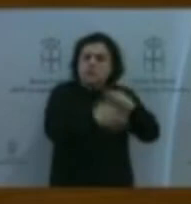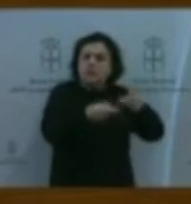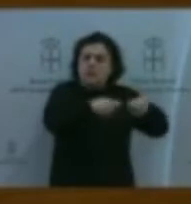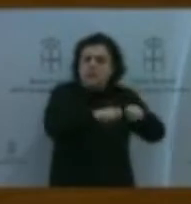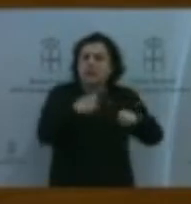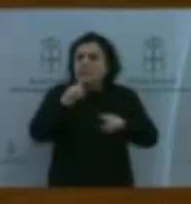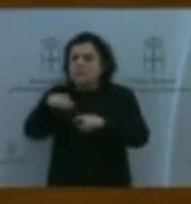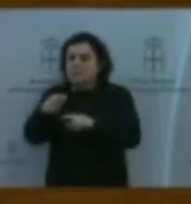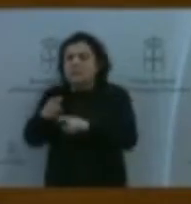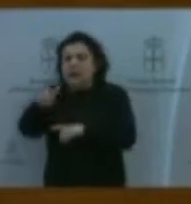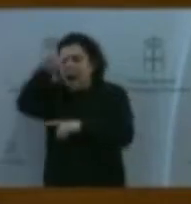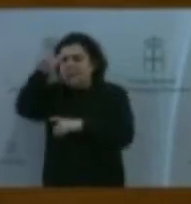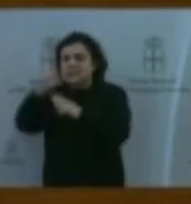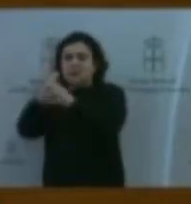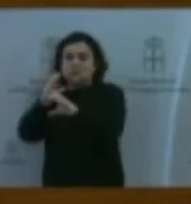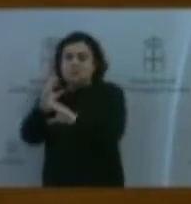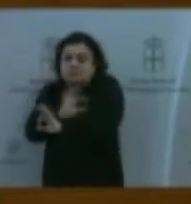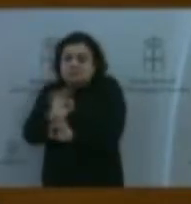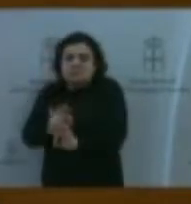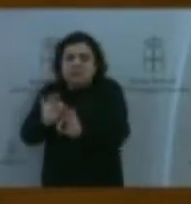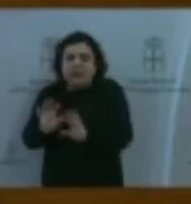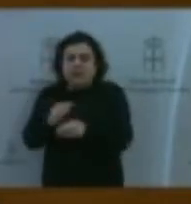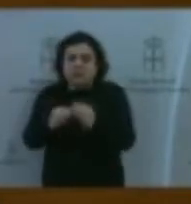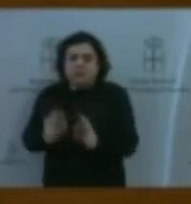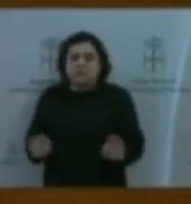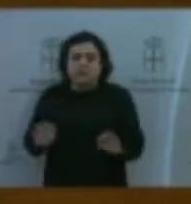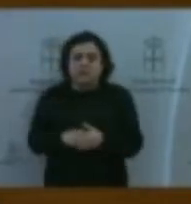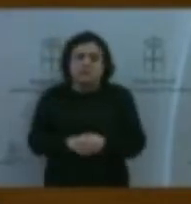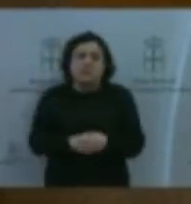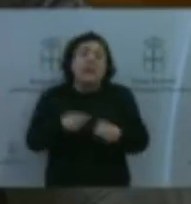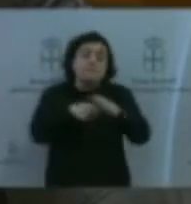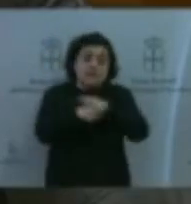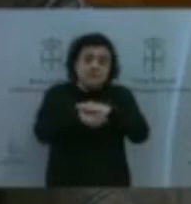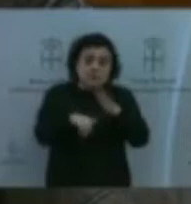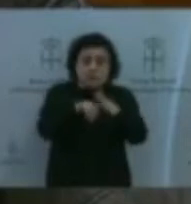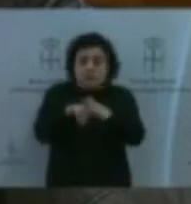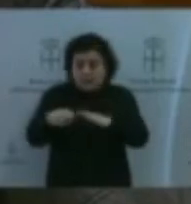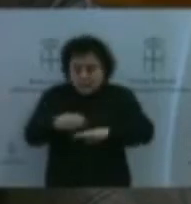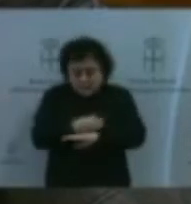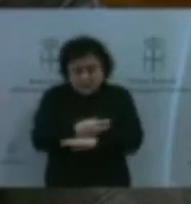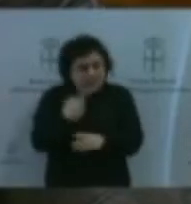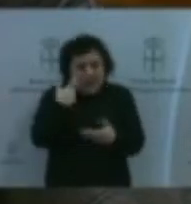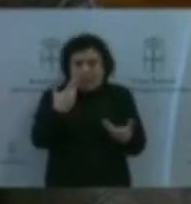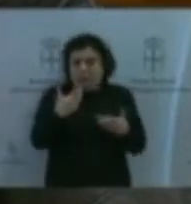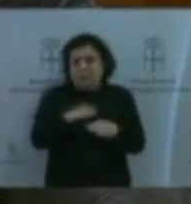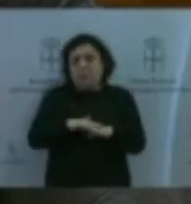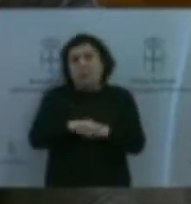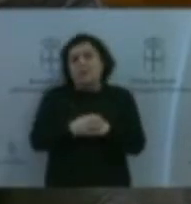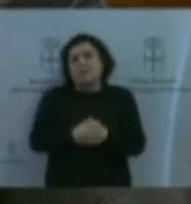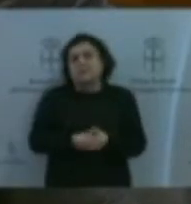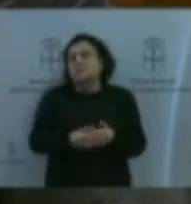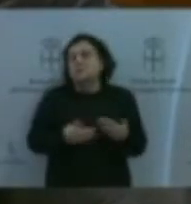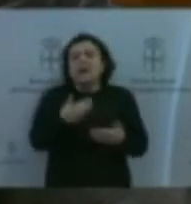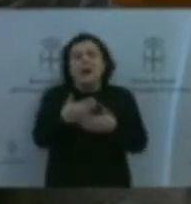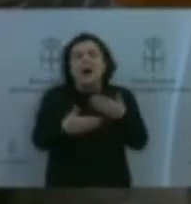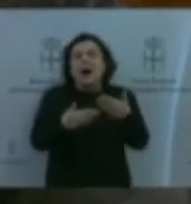sentido, ¿no? También la inversión en cercanías, bueno, es evidente. En cualquier caso hay que avanzar hacia la solución y la visión integral de